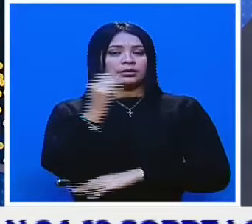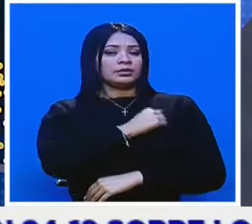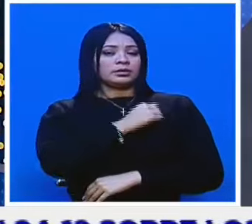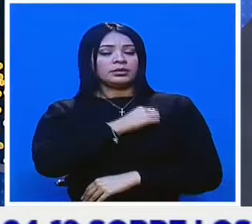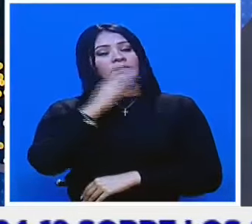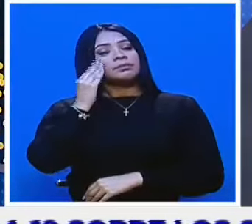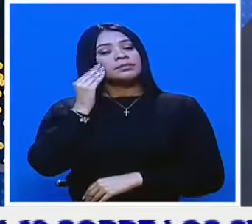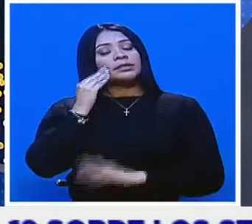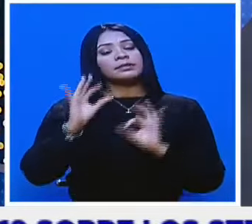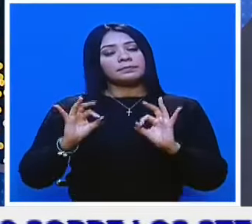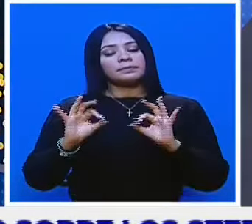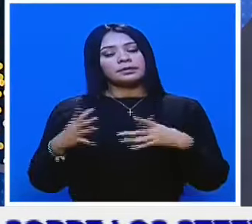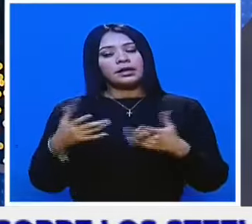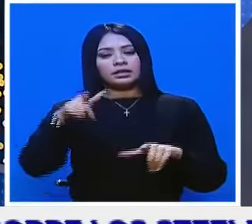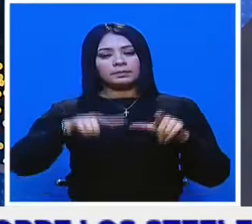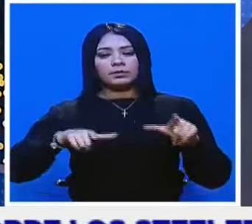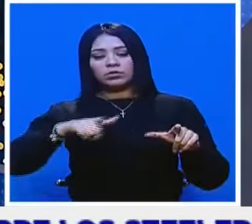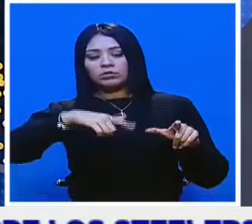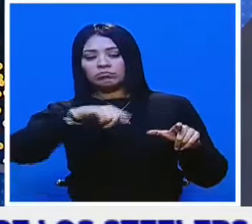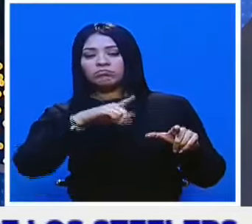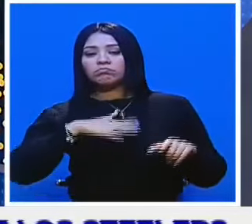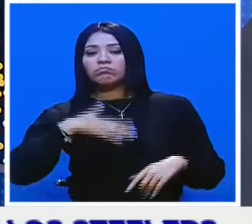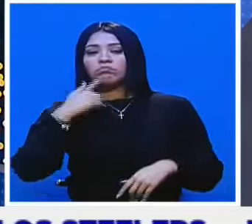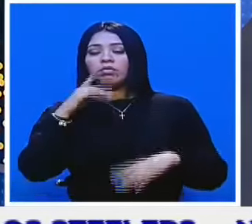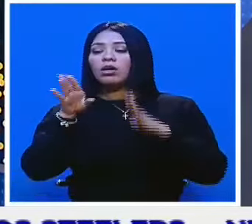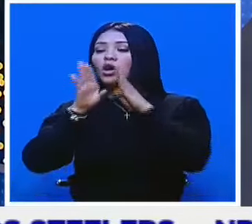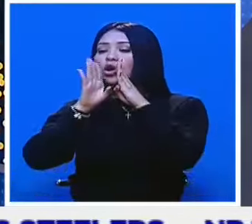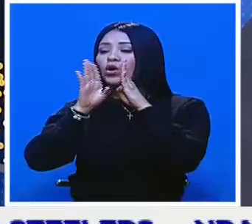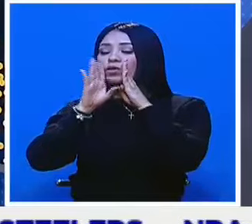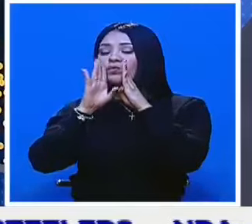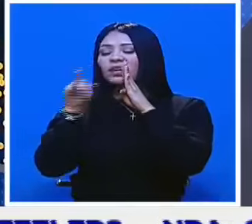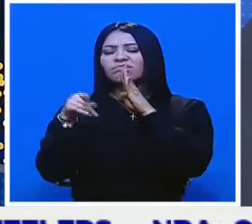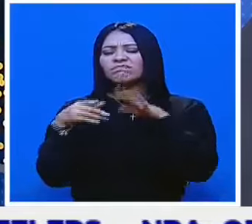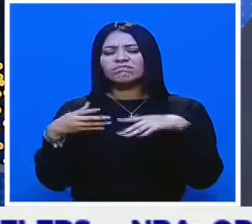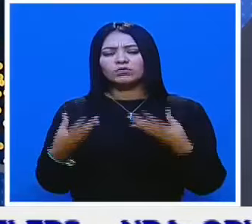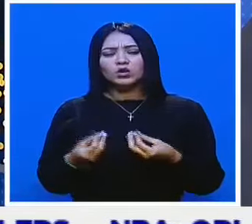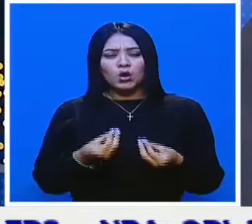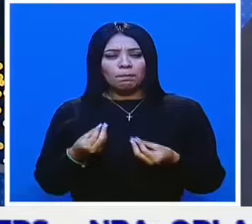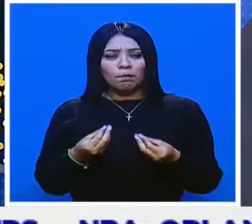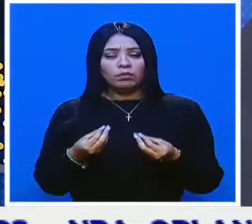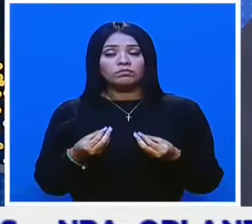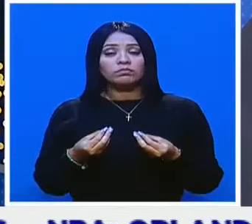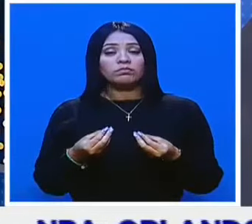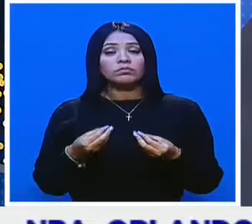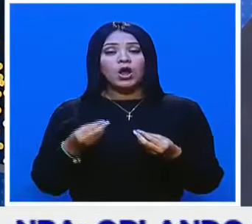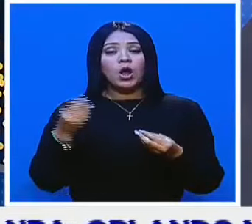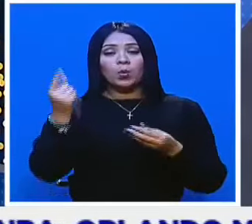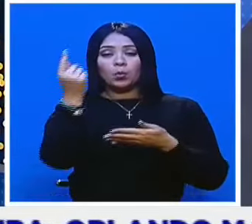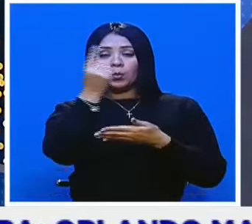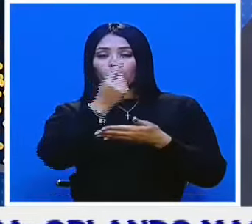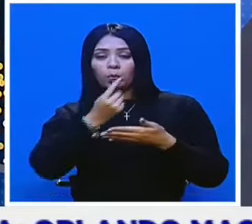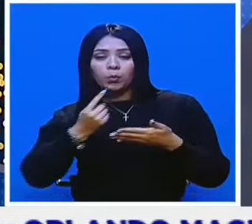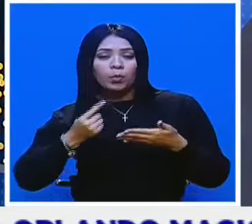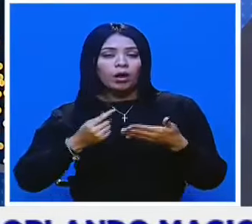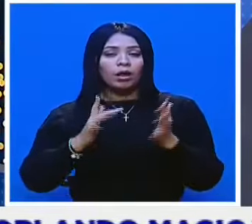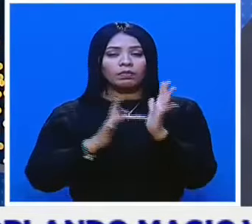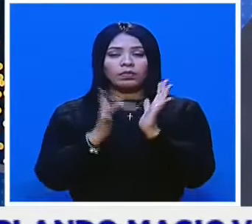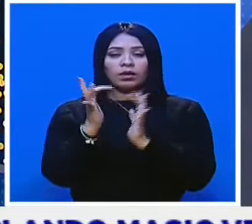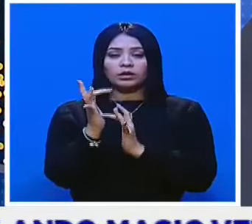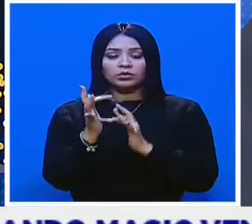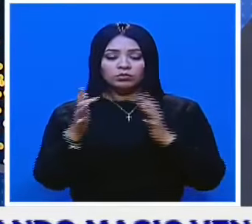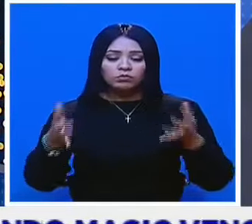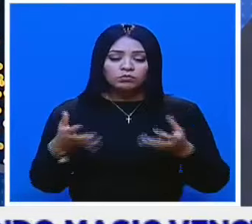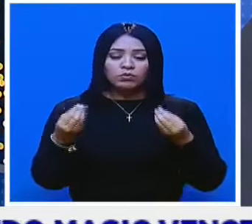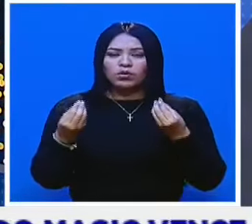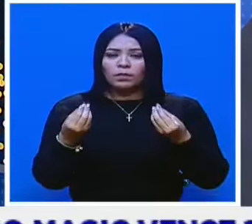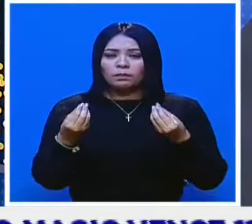experiencia única. Y es que las personas podrán confesarse nada más y nada menos que con un holograma de Jesús impulsado por